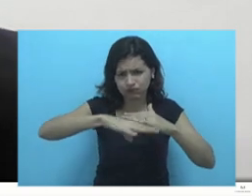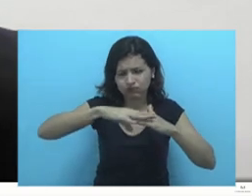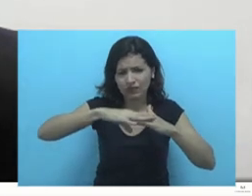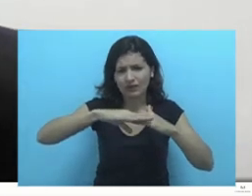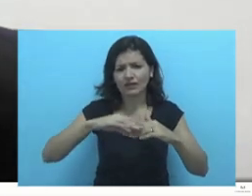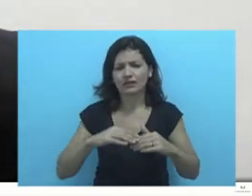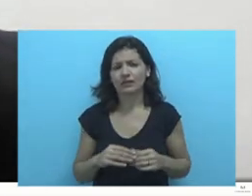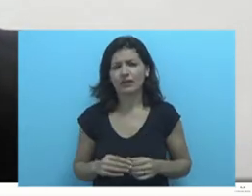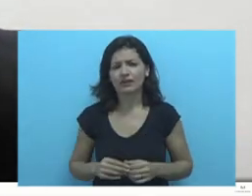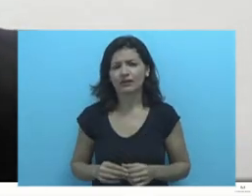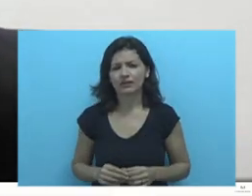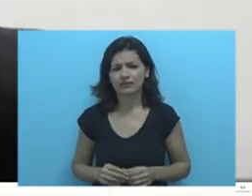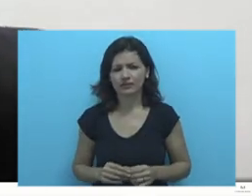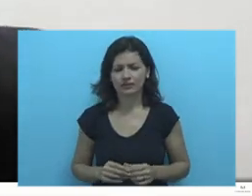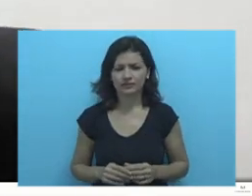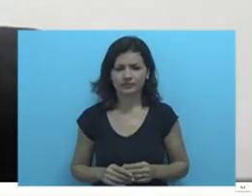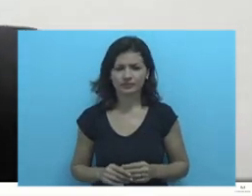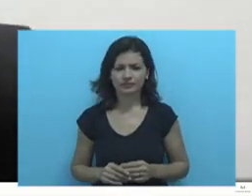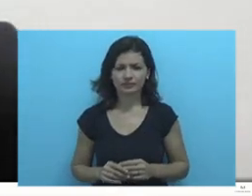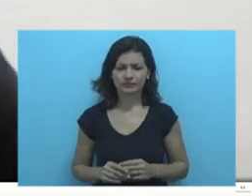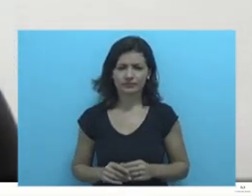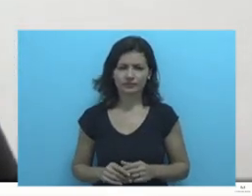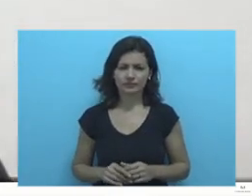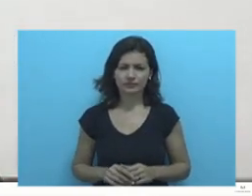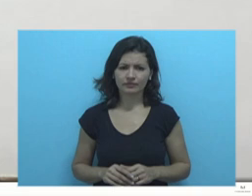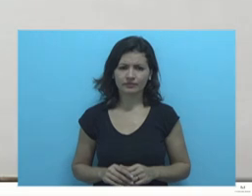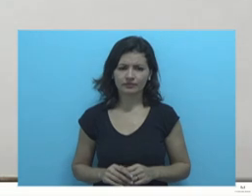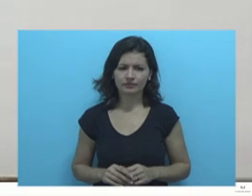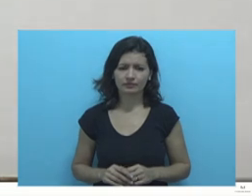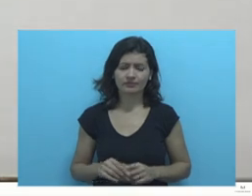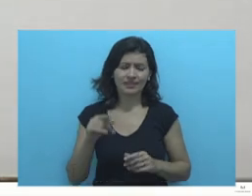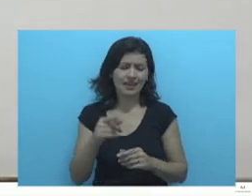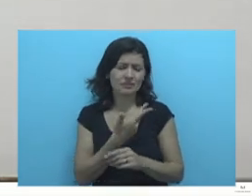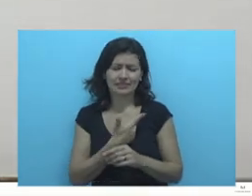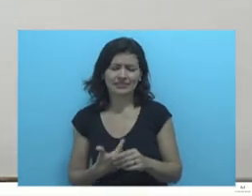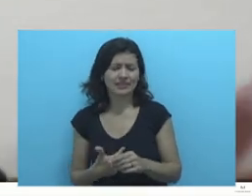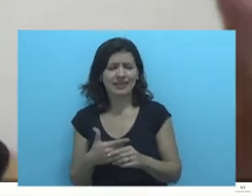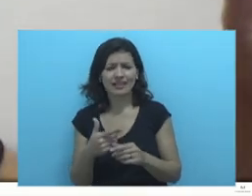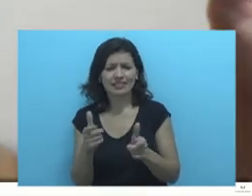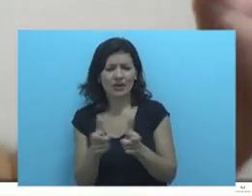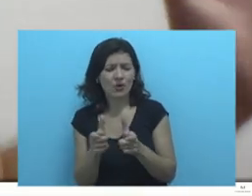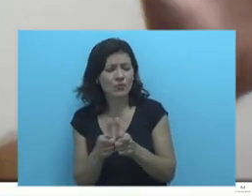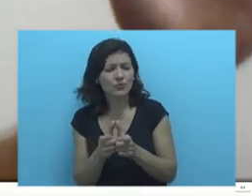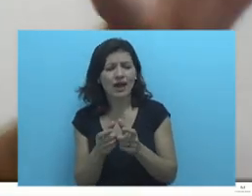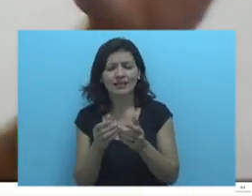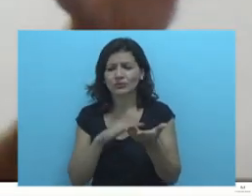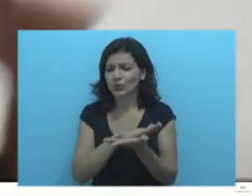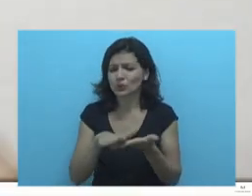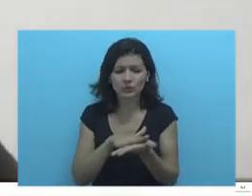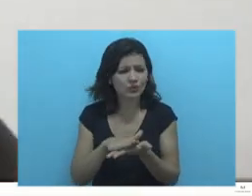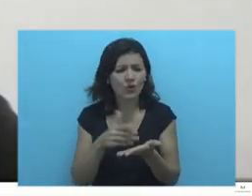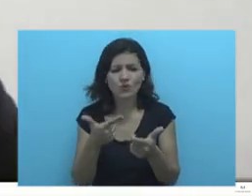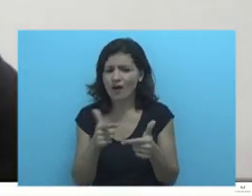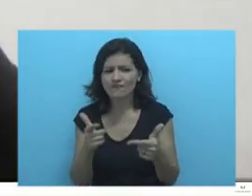Y era una tarea ciclópea para los gobernantes locales enfrentar el problema, porque no había posibilidades de hacerlo con los recursos